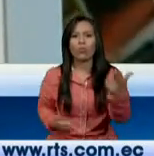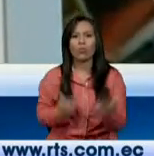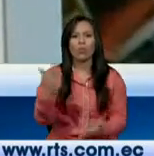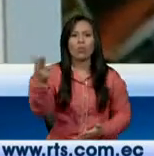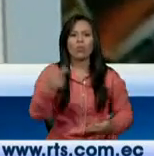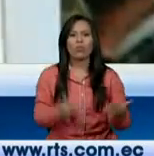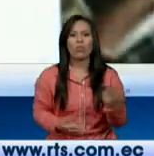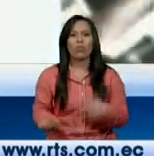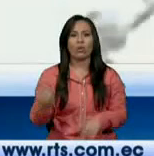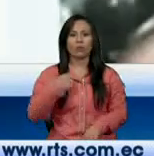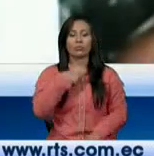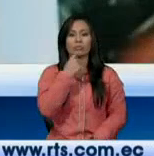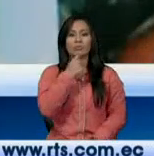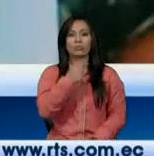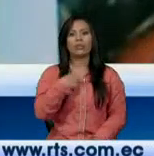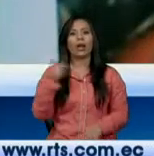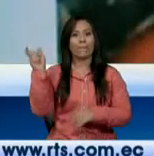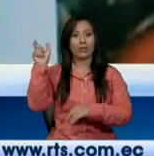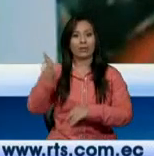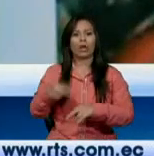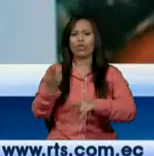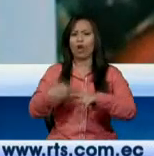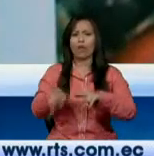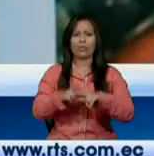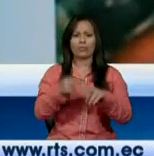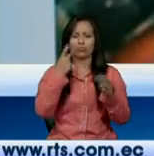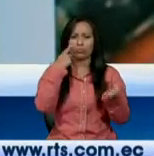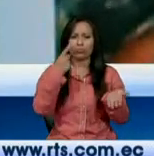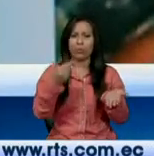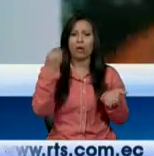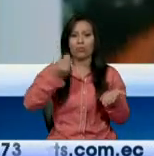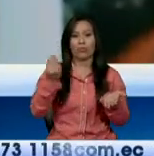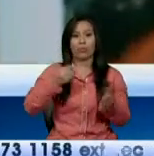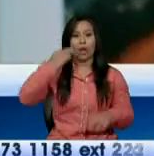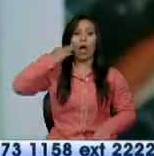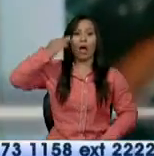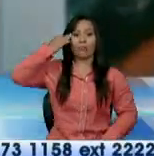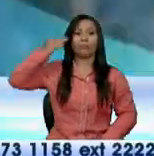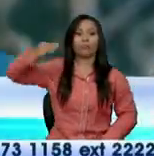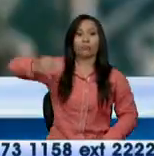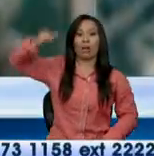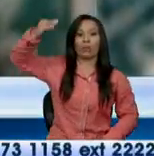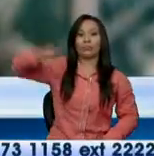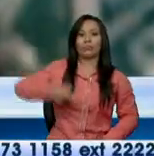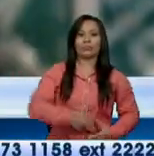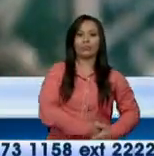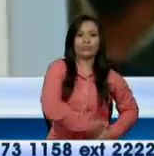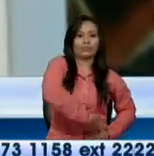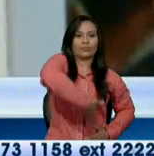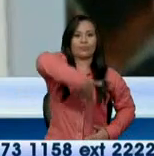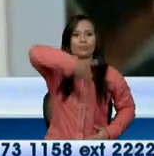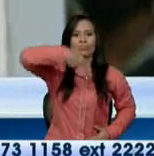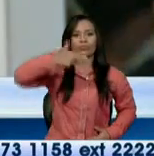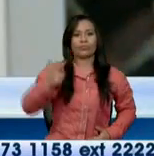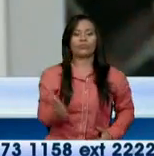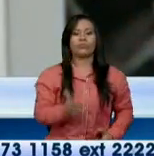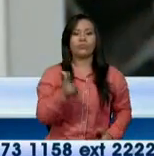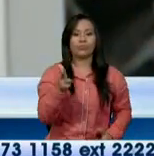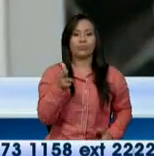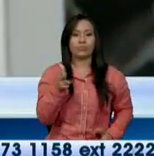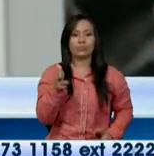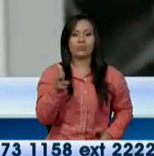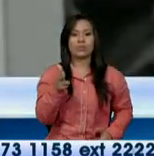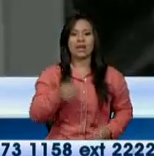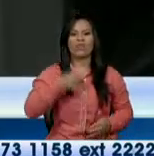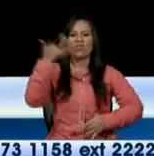ingresaron normalmente, pidieron el tipo de modelo, que el chico, el más alto, él coge y se saca el revólver. Una vez que se saca el revólver, nos